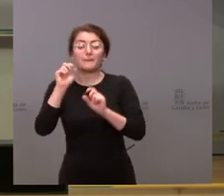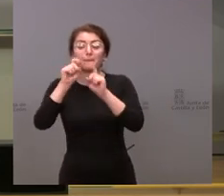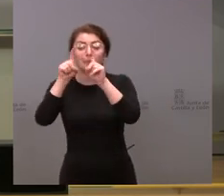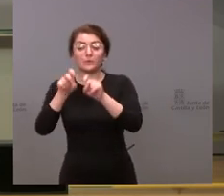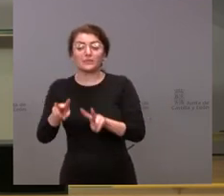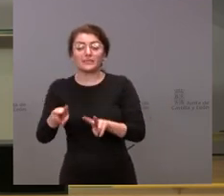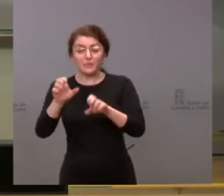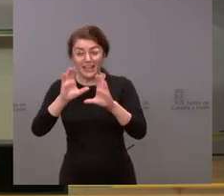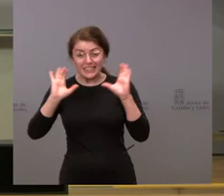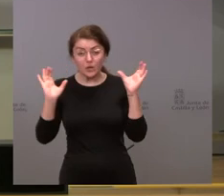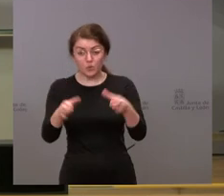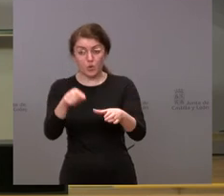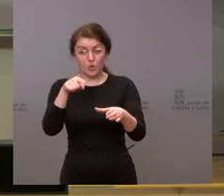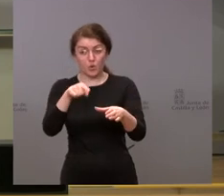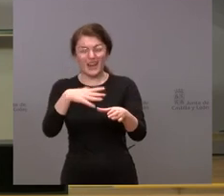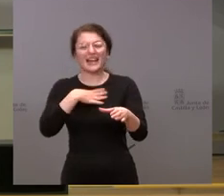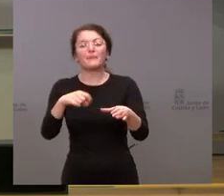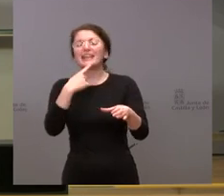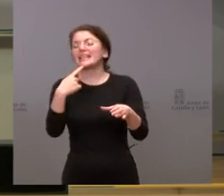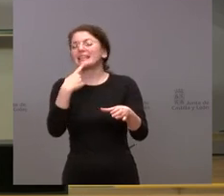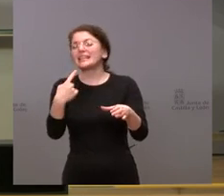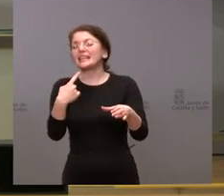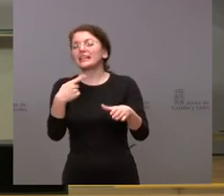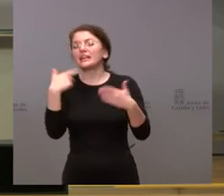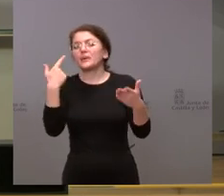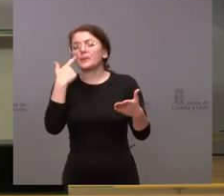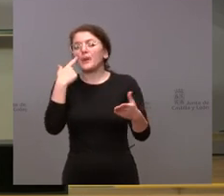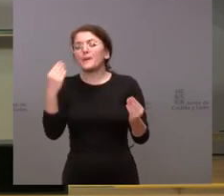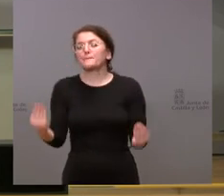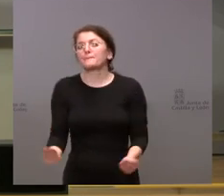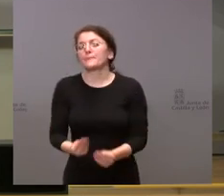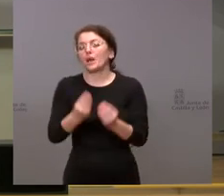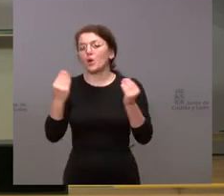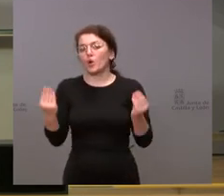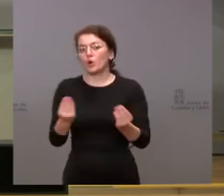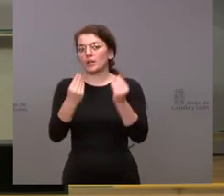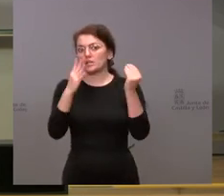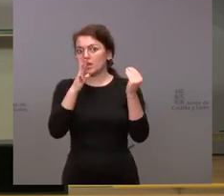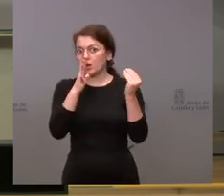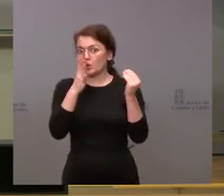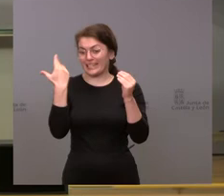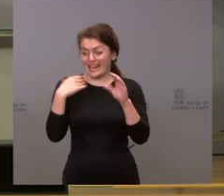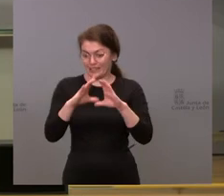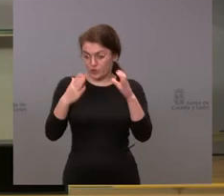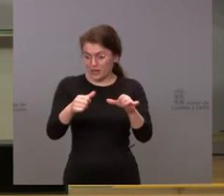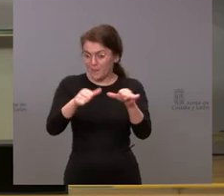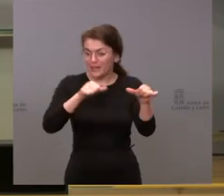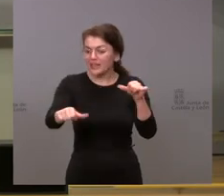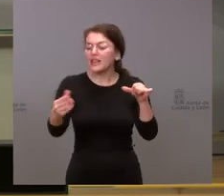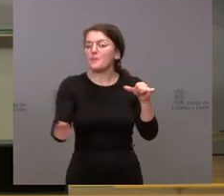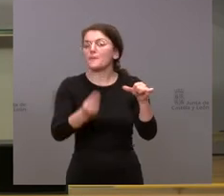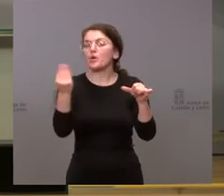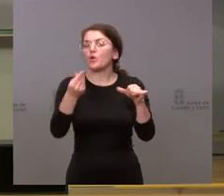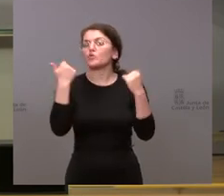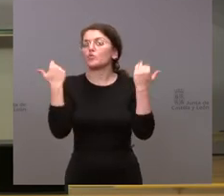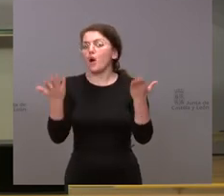nos podría decir entonces cuáles son las mejoras que se van a poner en marcha a partir de ahora después de esa reunión imagino que se habló de esto qué